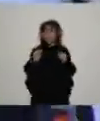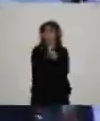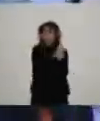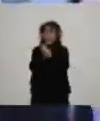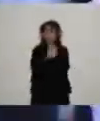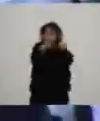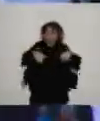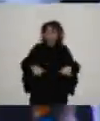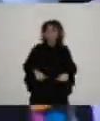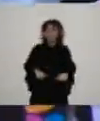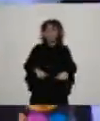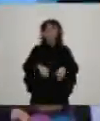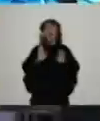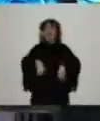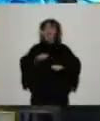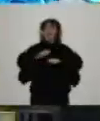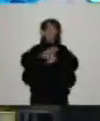hace bastante feliz.